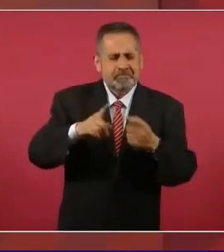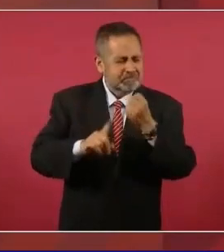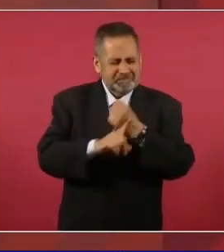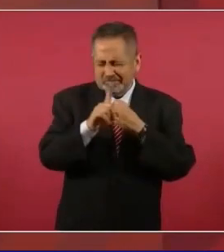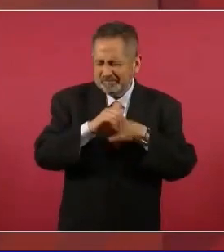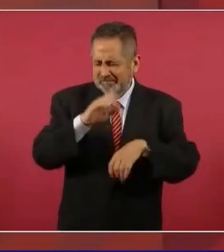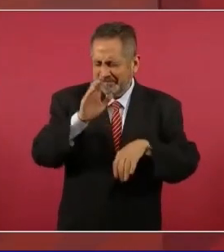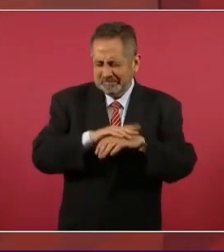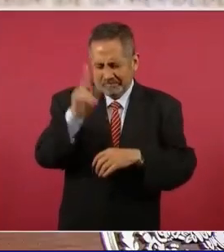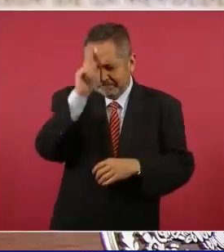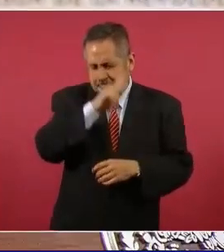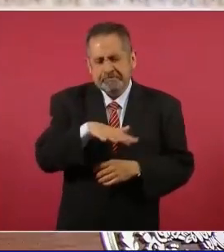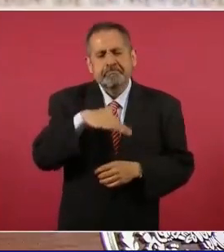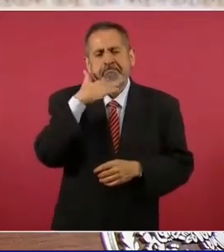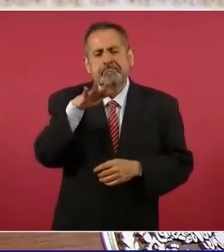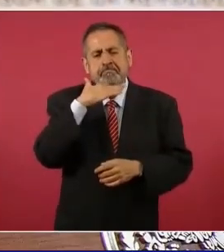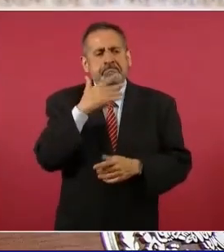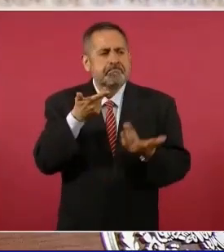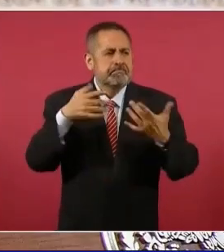corrupción.